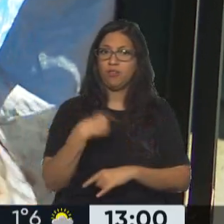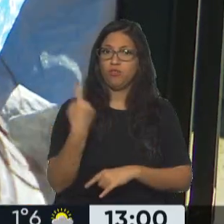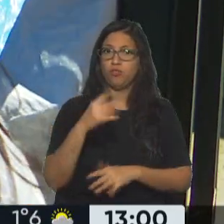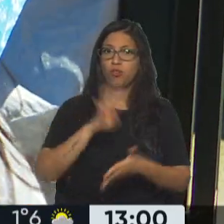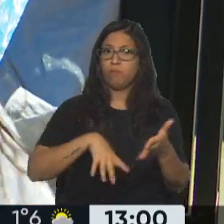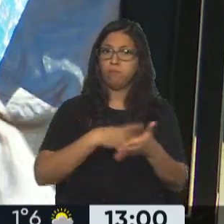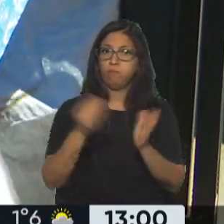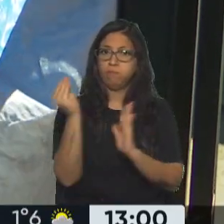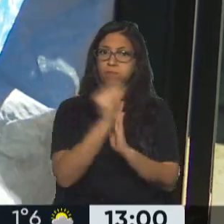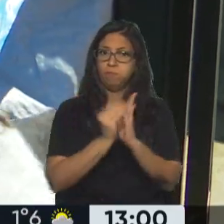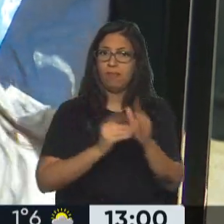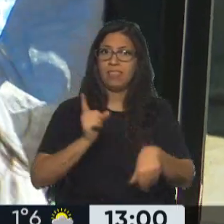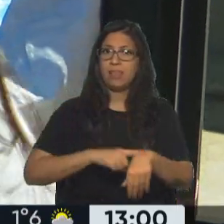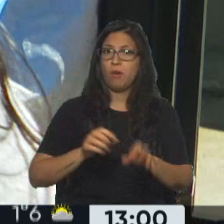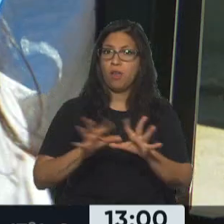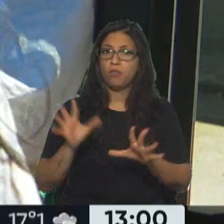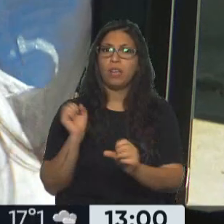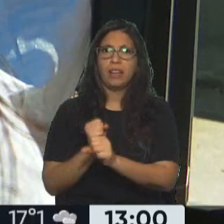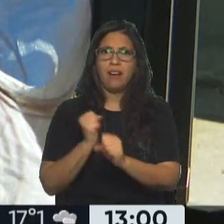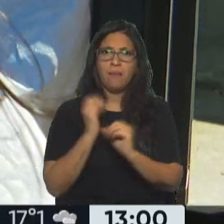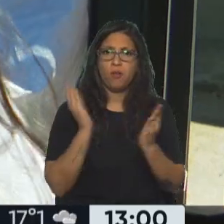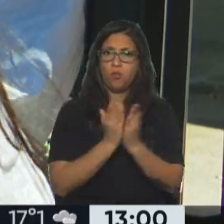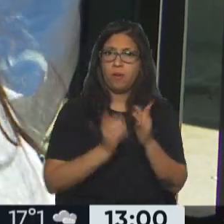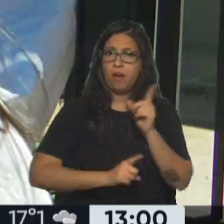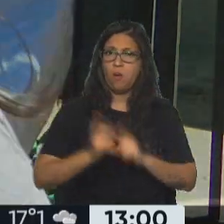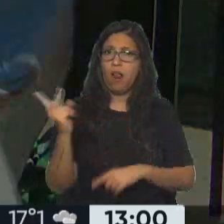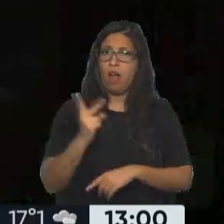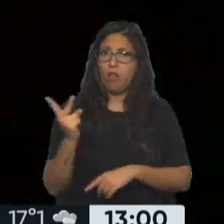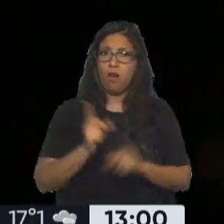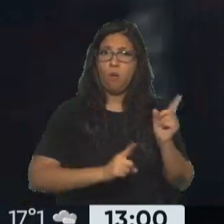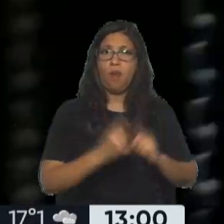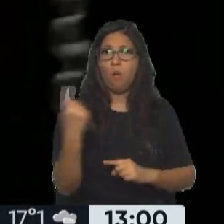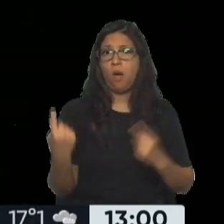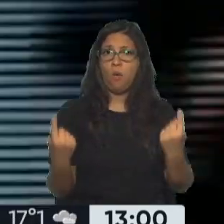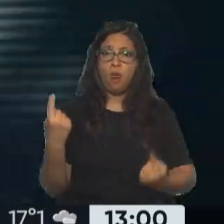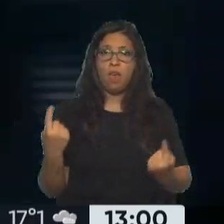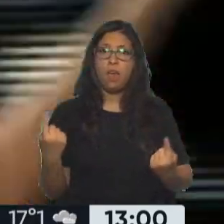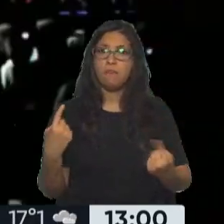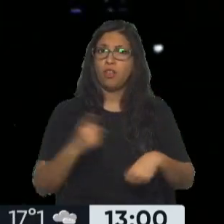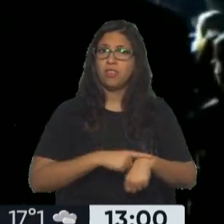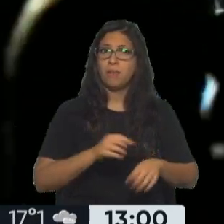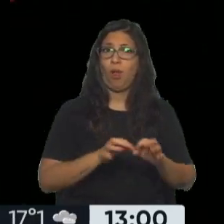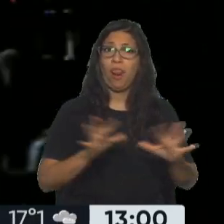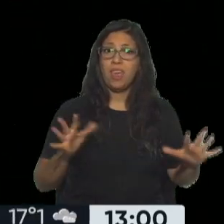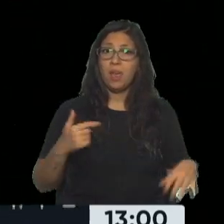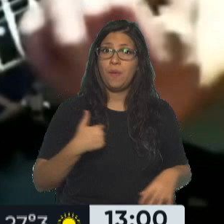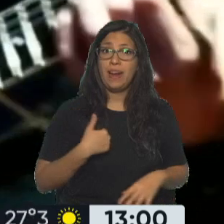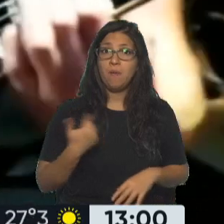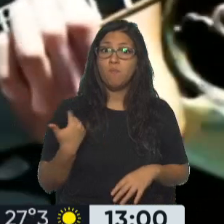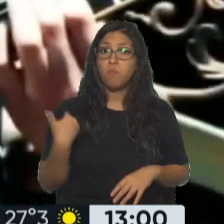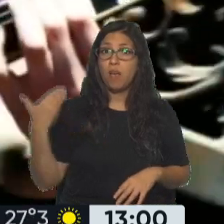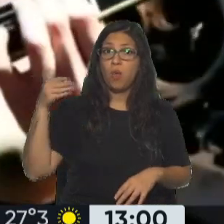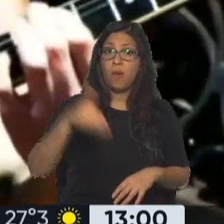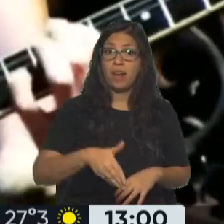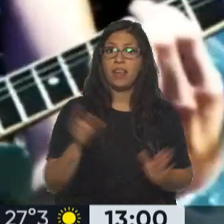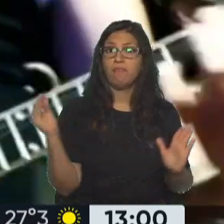nos vamos anotando nuestros tiempos libres. Trabajamos, estudiamos, algunas hacen las dos, algunas hacen una sola, pero en los horarios donde vos tenés disponibilidad para venir,